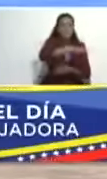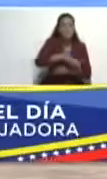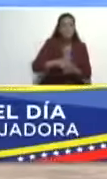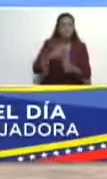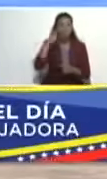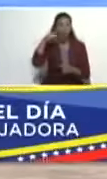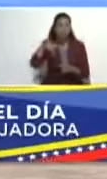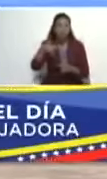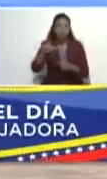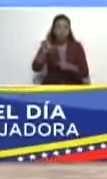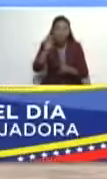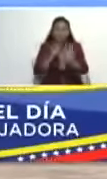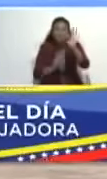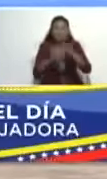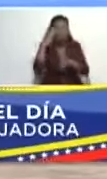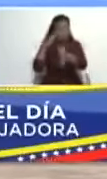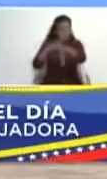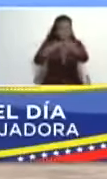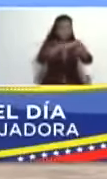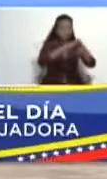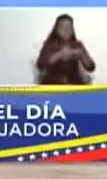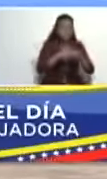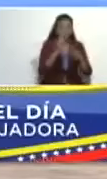Hay elementos fundamentales allí.